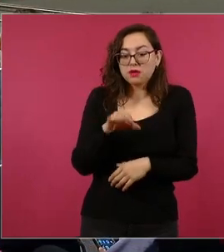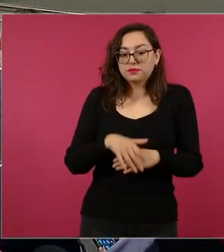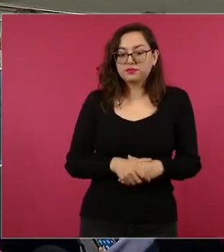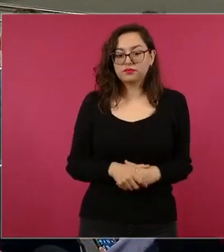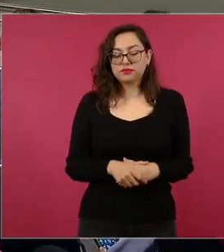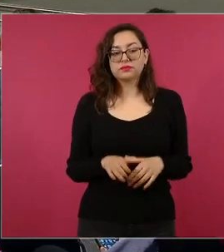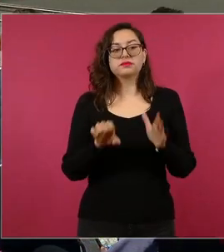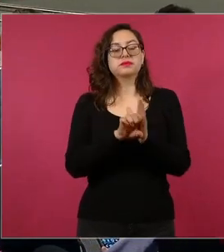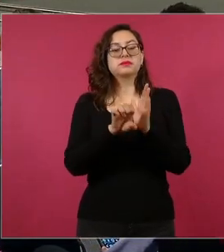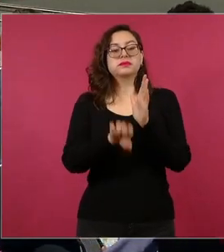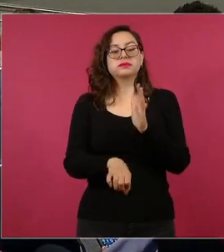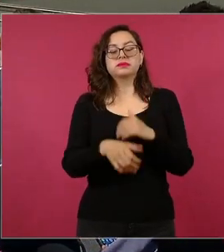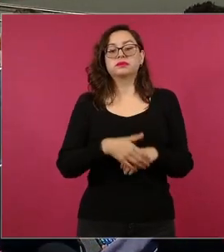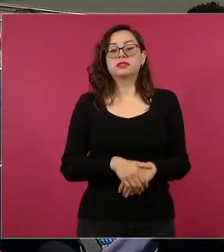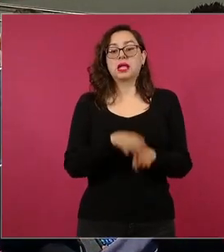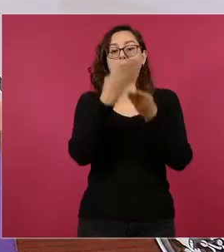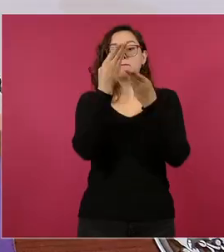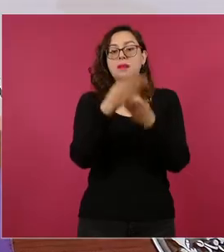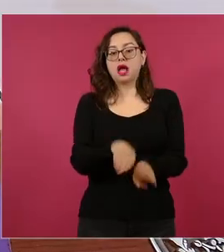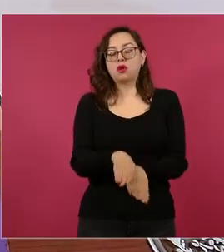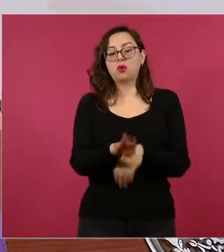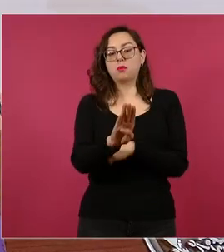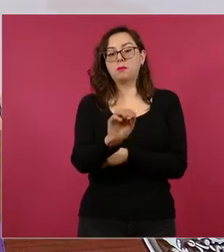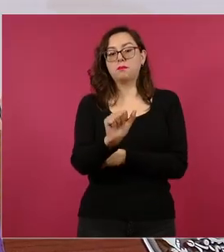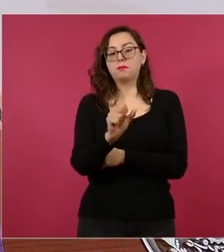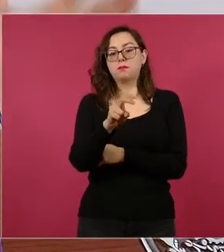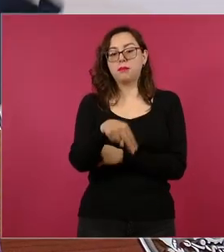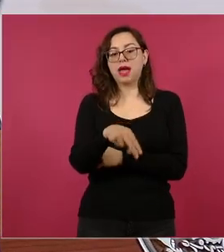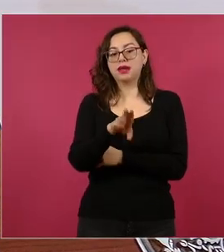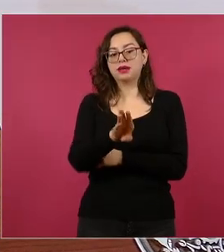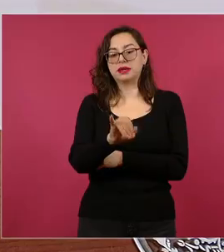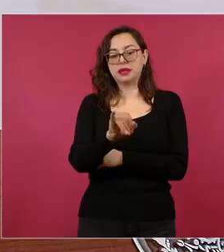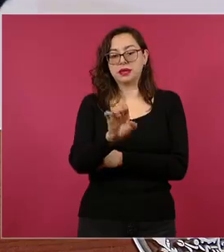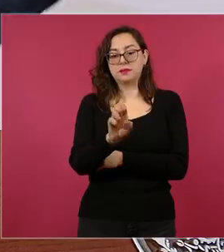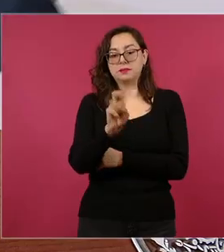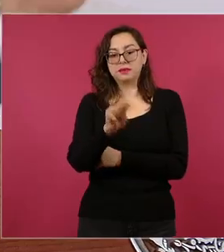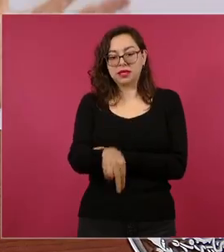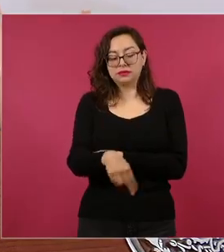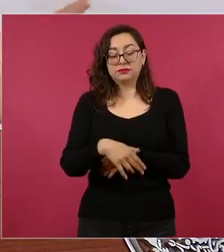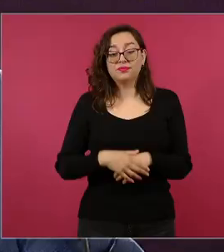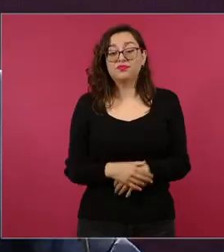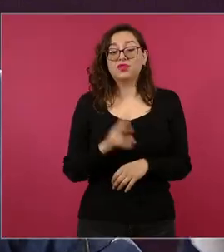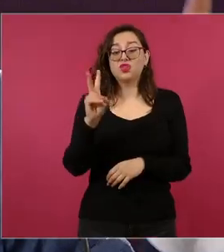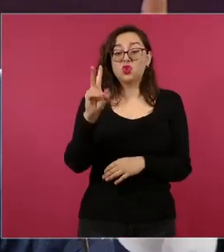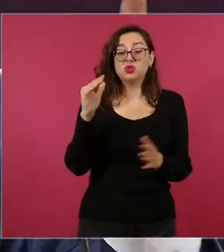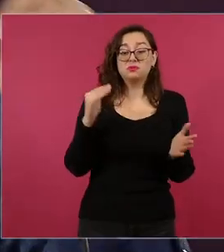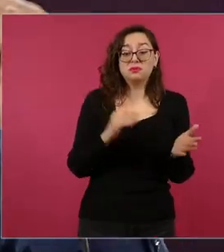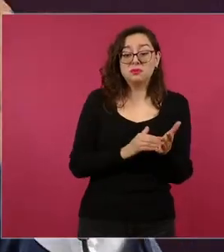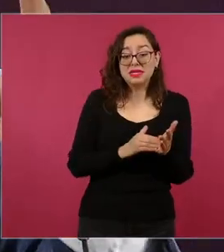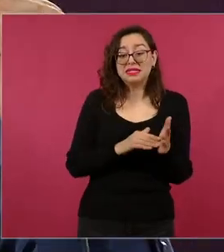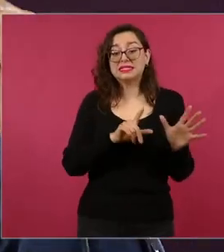2.750 sucursales del Banco del Bienestar. Es el banco con más sucursales.